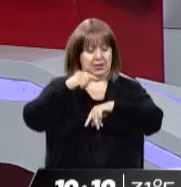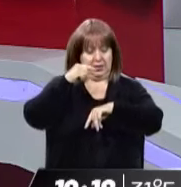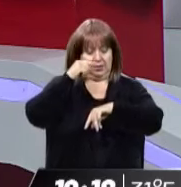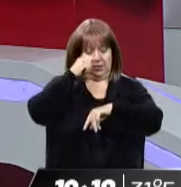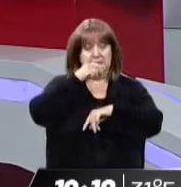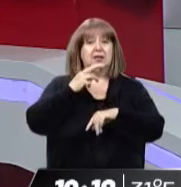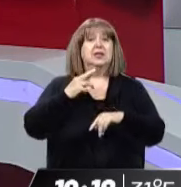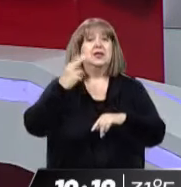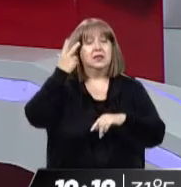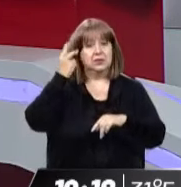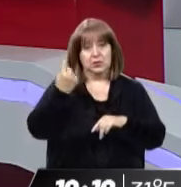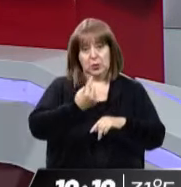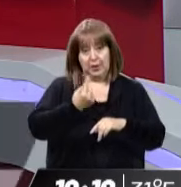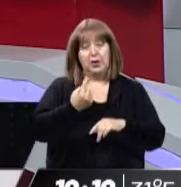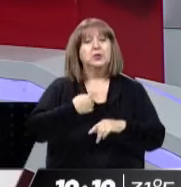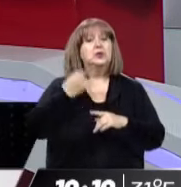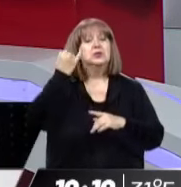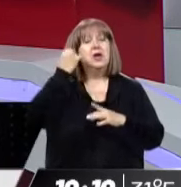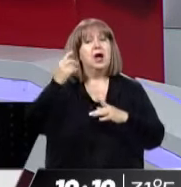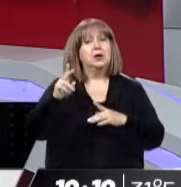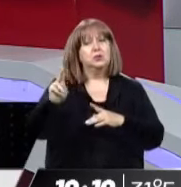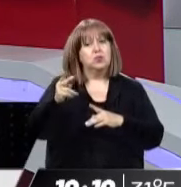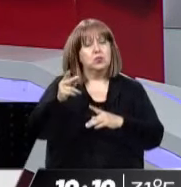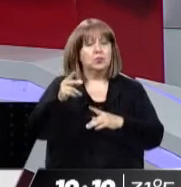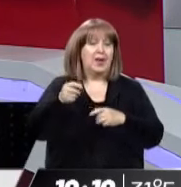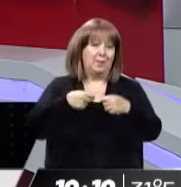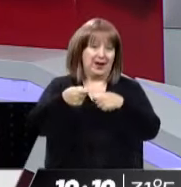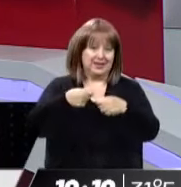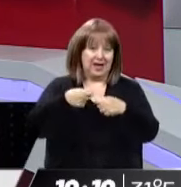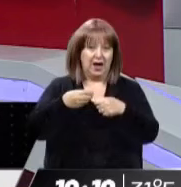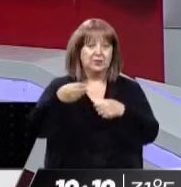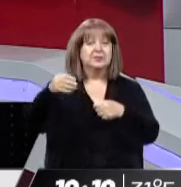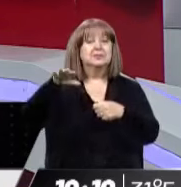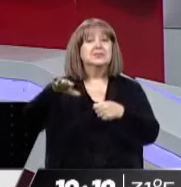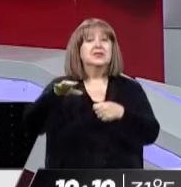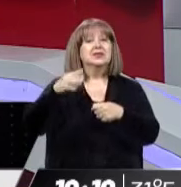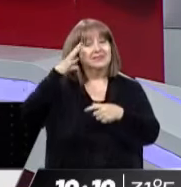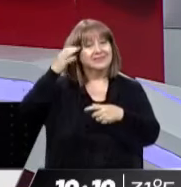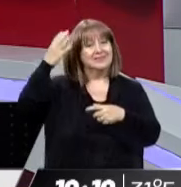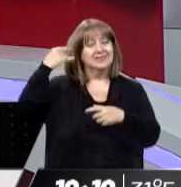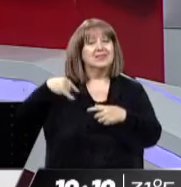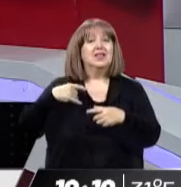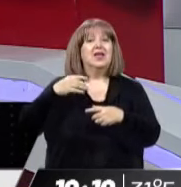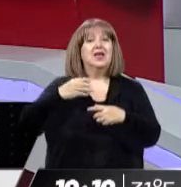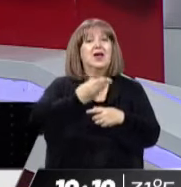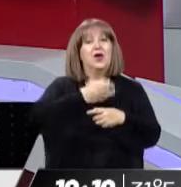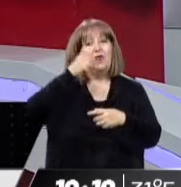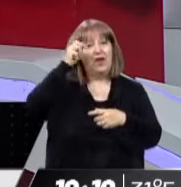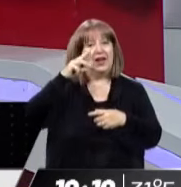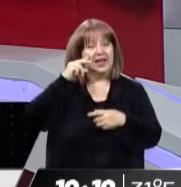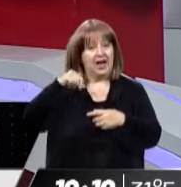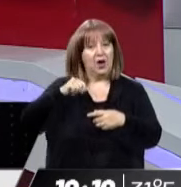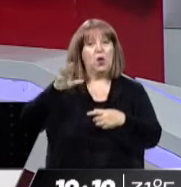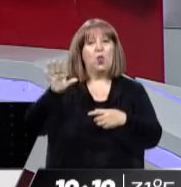Vamos a hablar del crimen del empresario Emilio Jiménez. Ustedes recordarán este caso, este hombre que iba saliendo de su lugar de trabajo de la feria de Guaymallén y